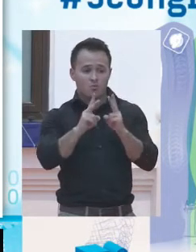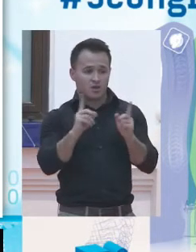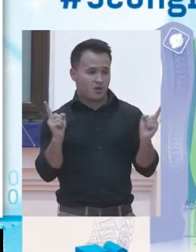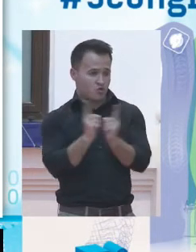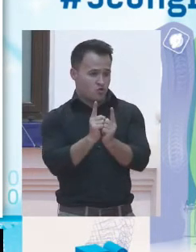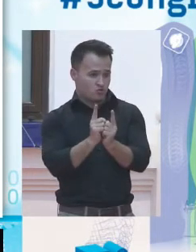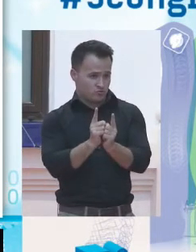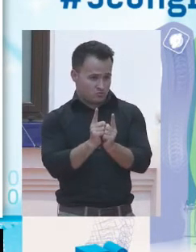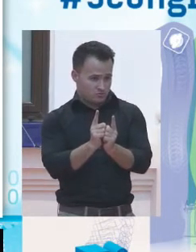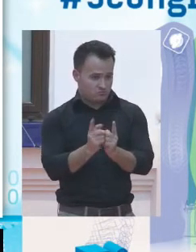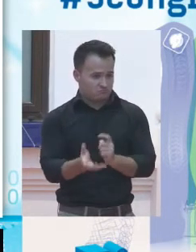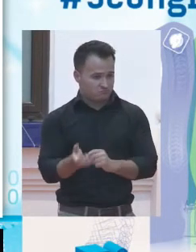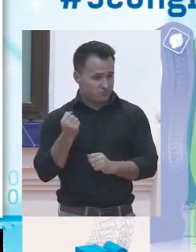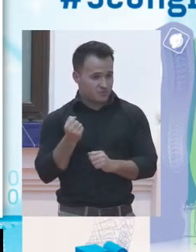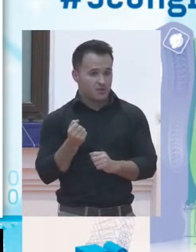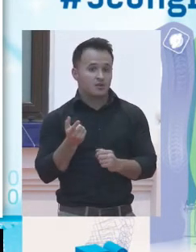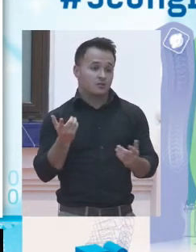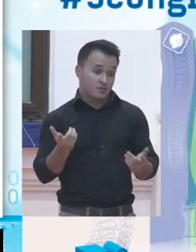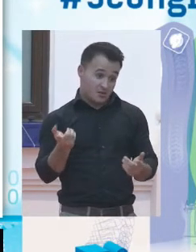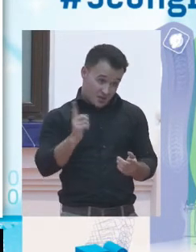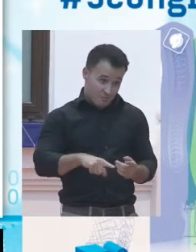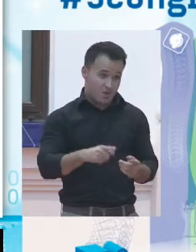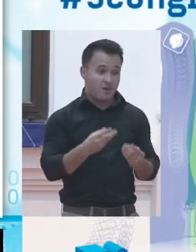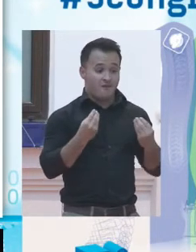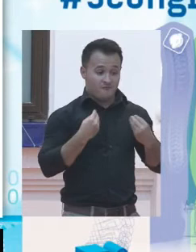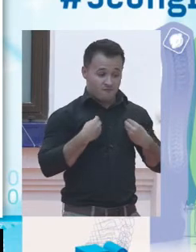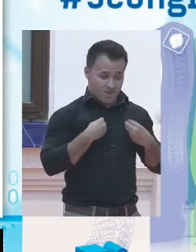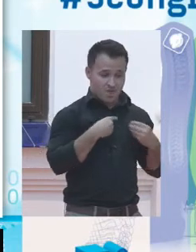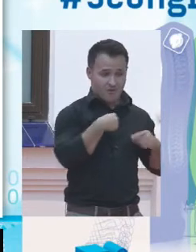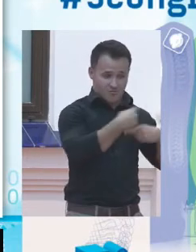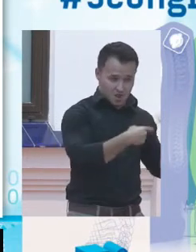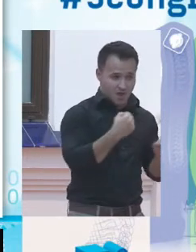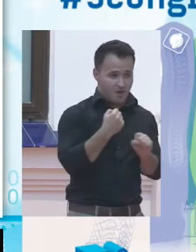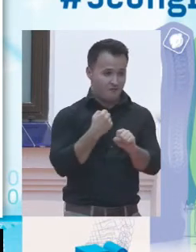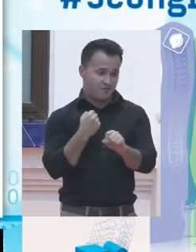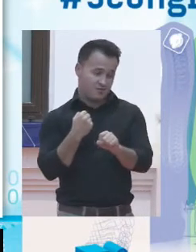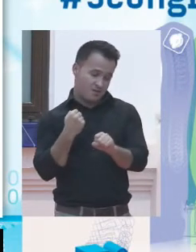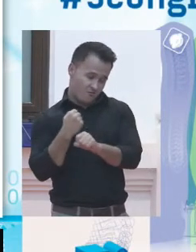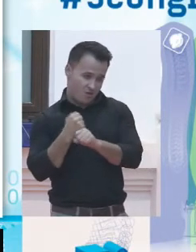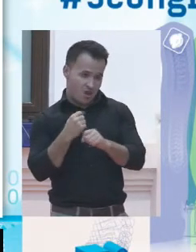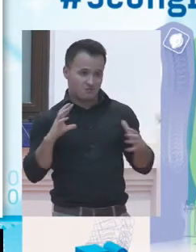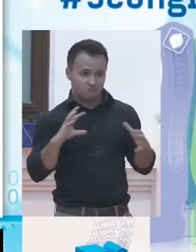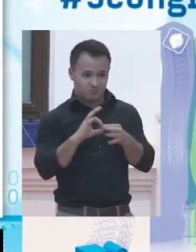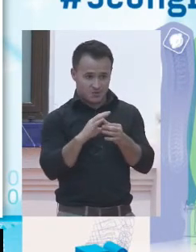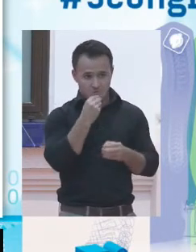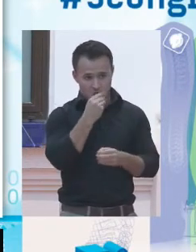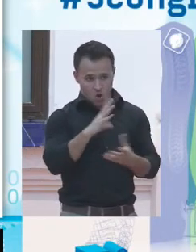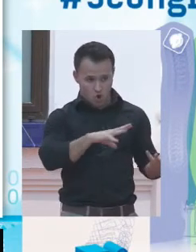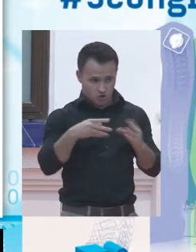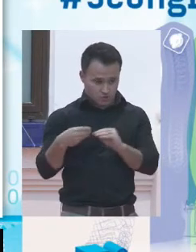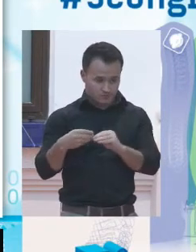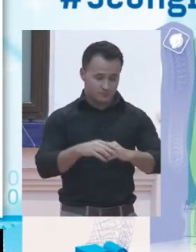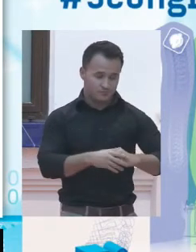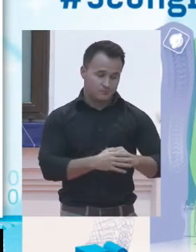cliente, la conciliación de la vida laboral y familiar y la reducción de periodos de baja a favor del trabajo remoto.